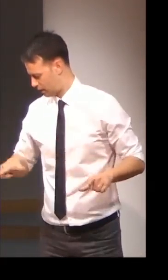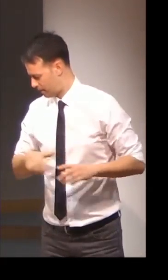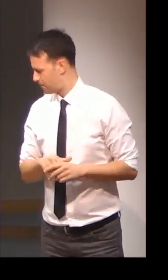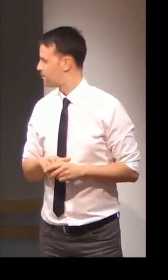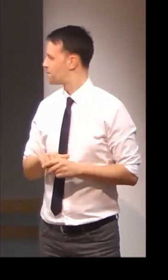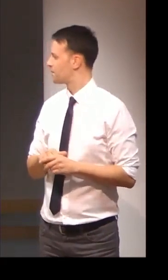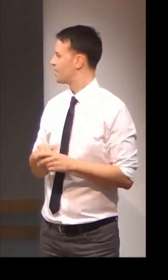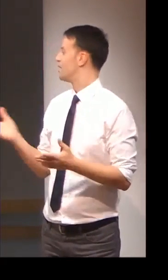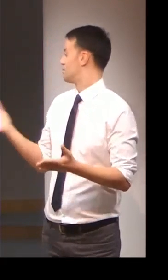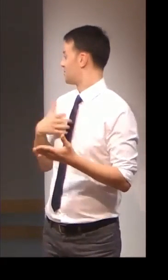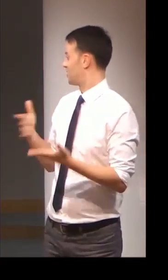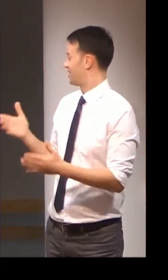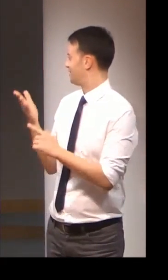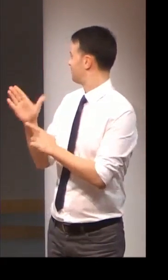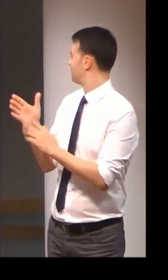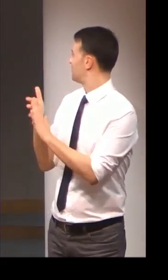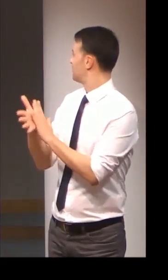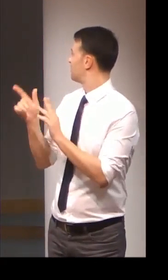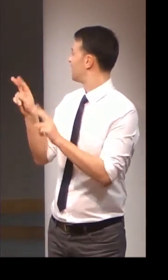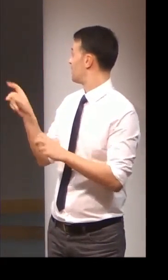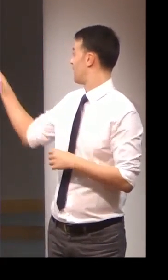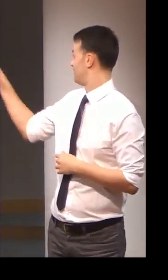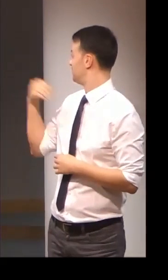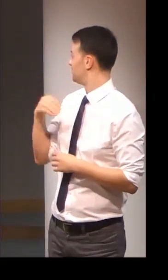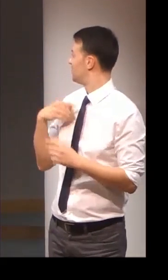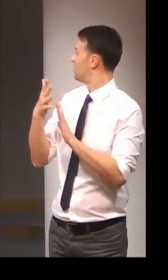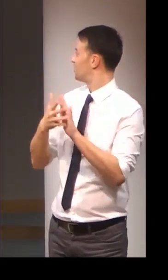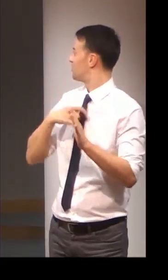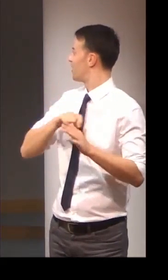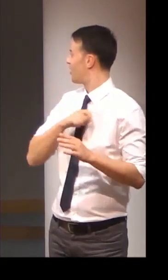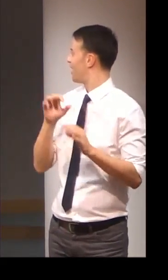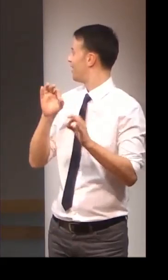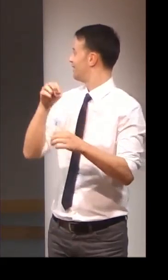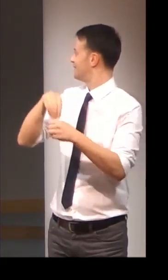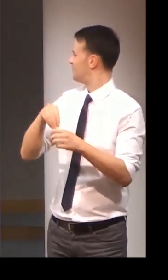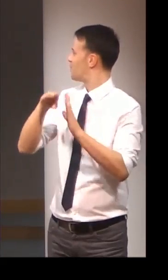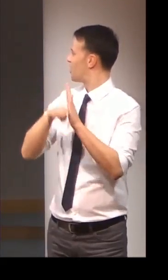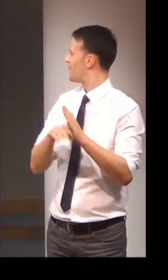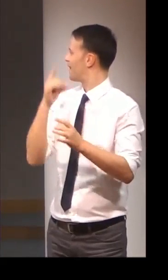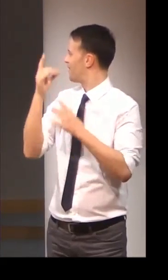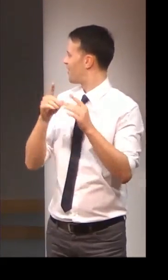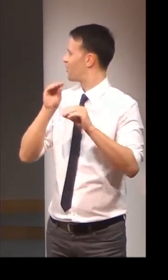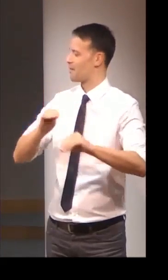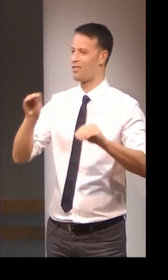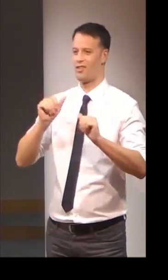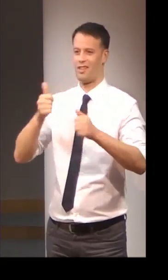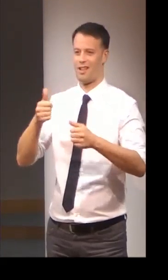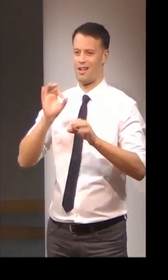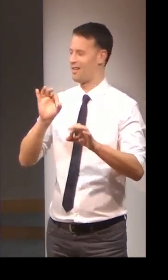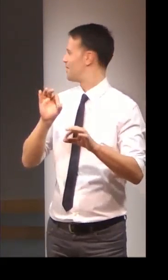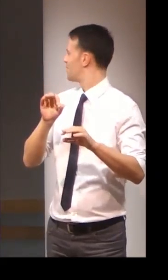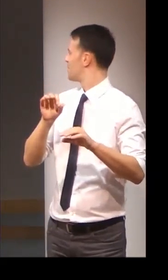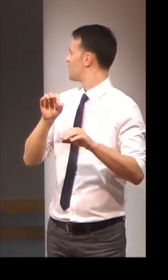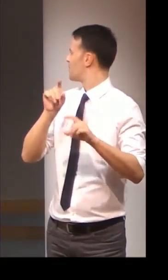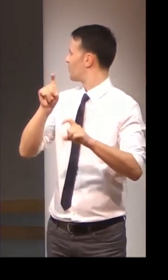luz es profesora de lingüística entonces bueno encantado vamos a tener una presentación sobre la lengua deos española en un